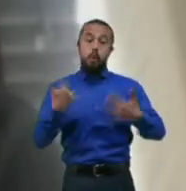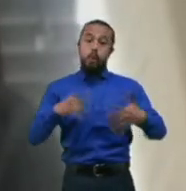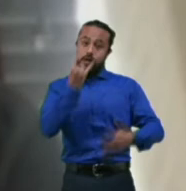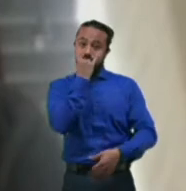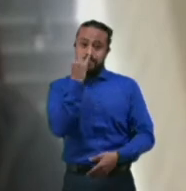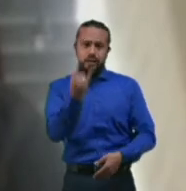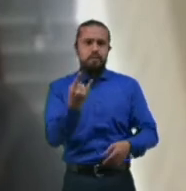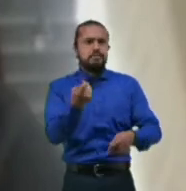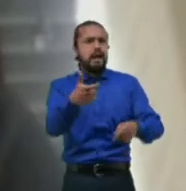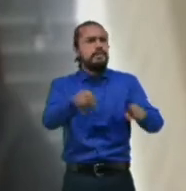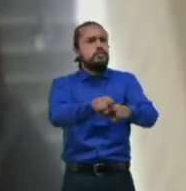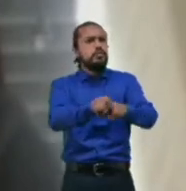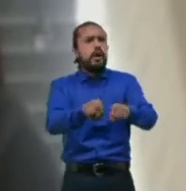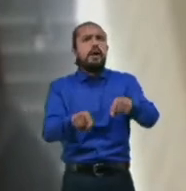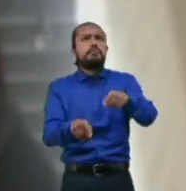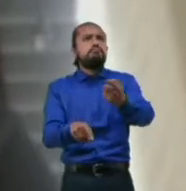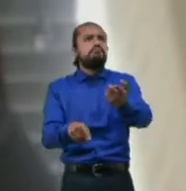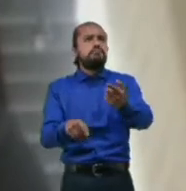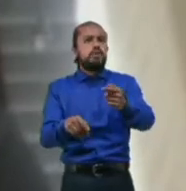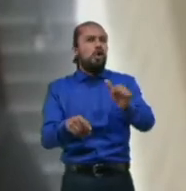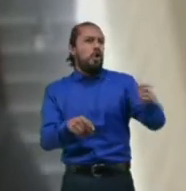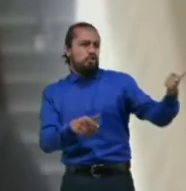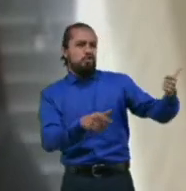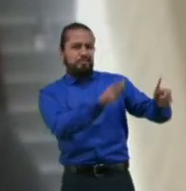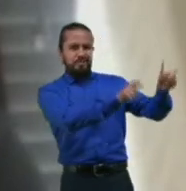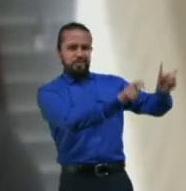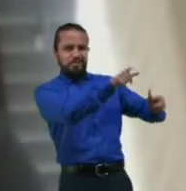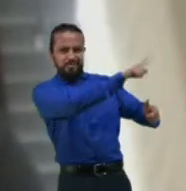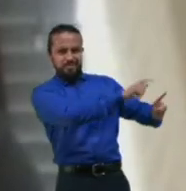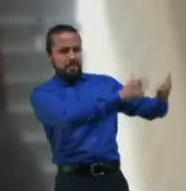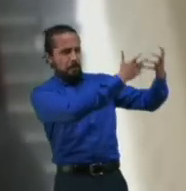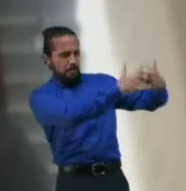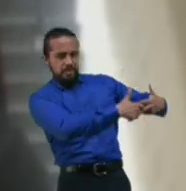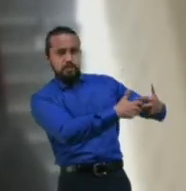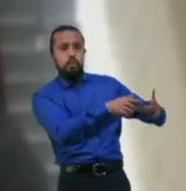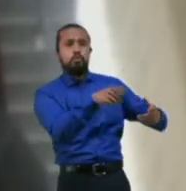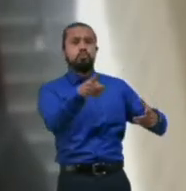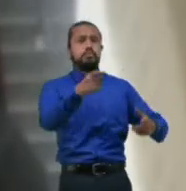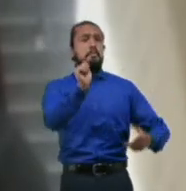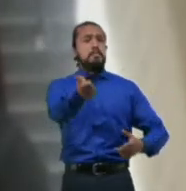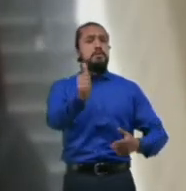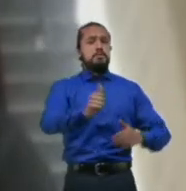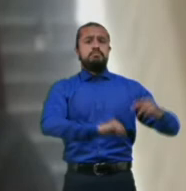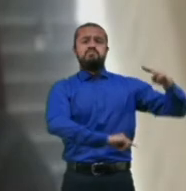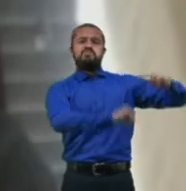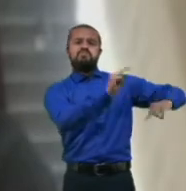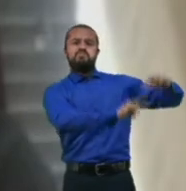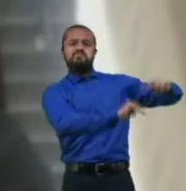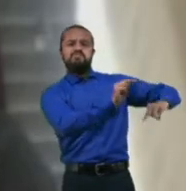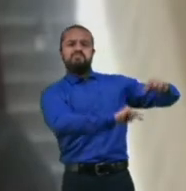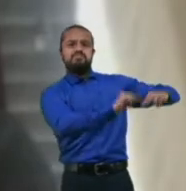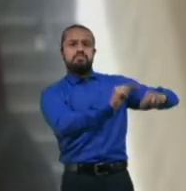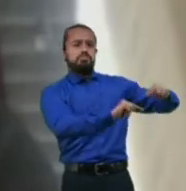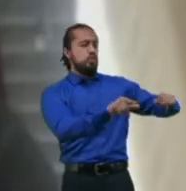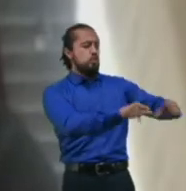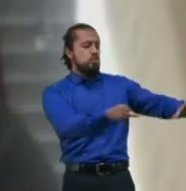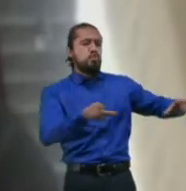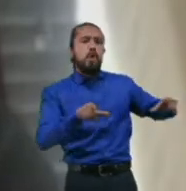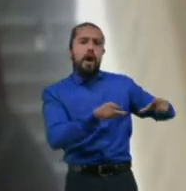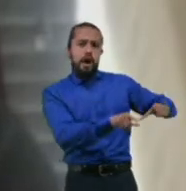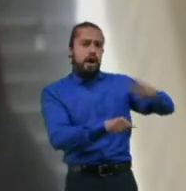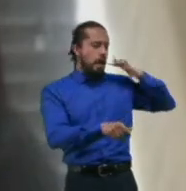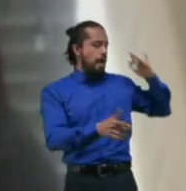que, a diferencia de otros emprendedores, construiste una especie de incubadora, ¿no? Un lugar del